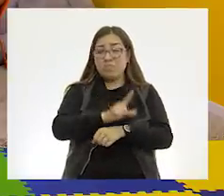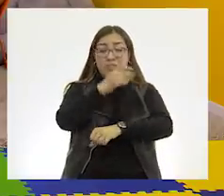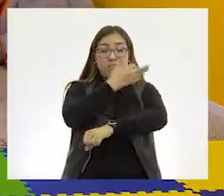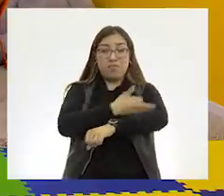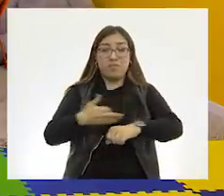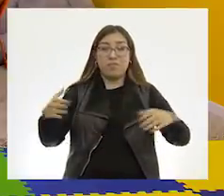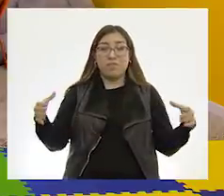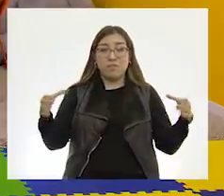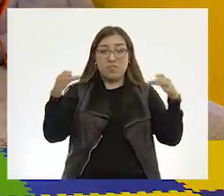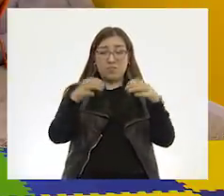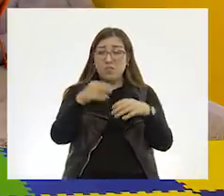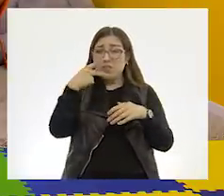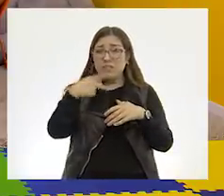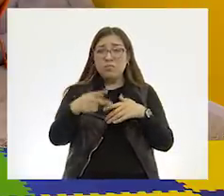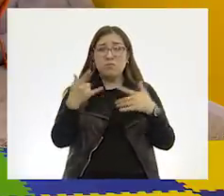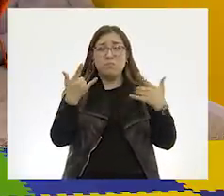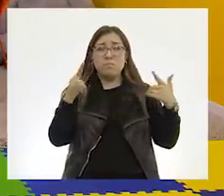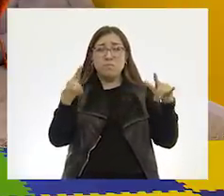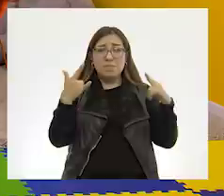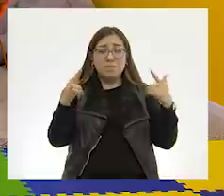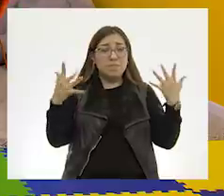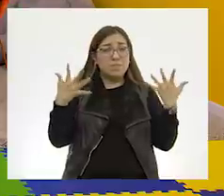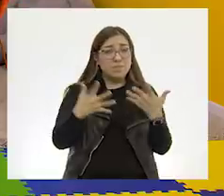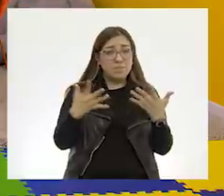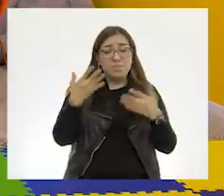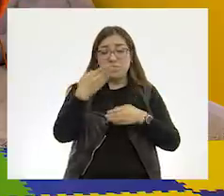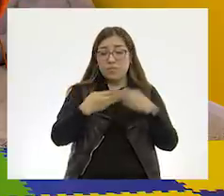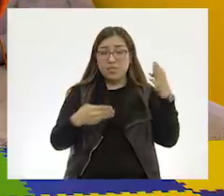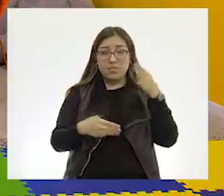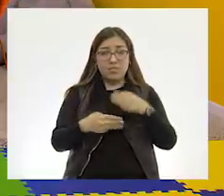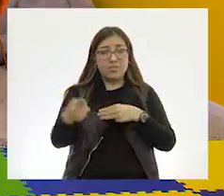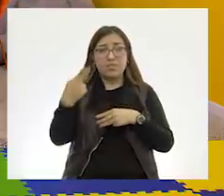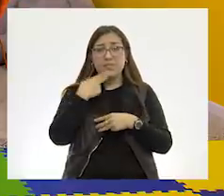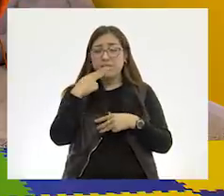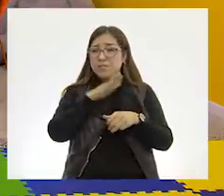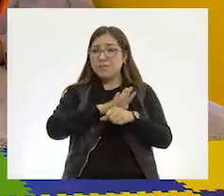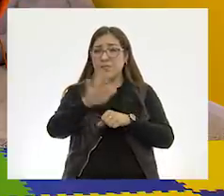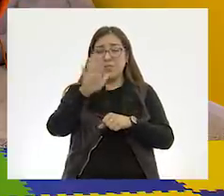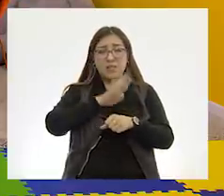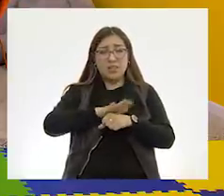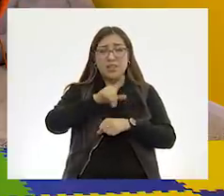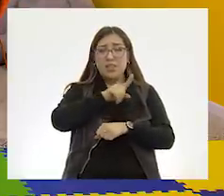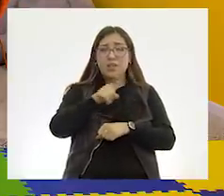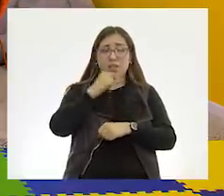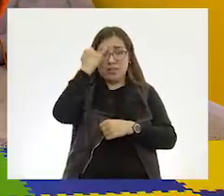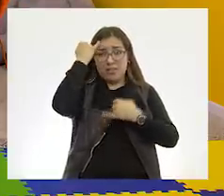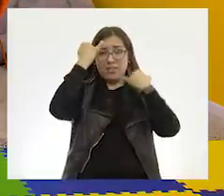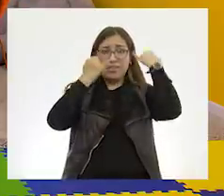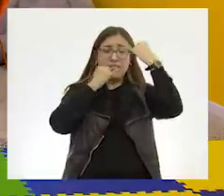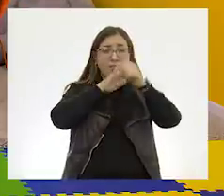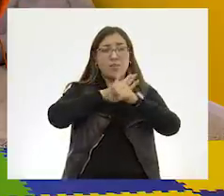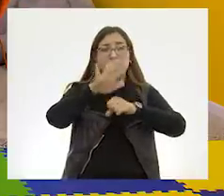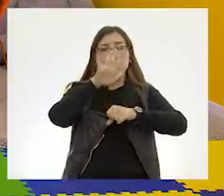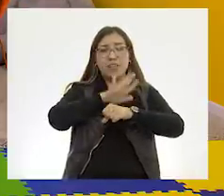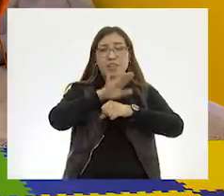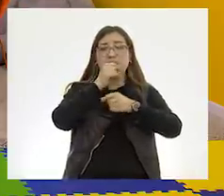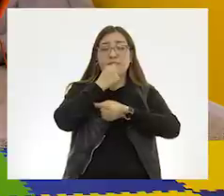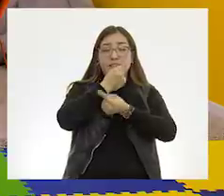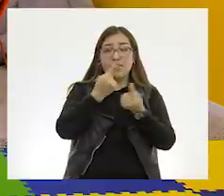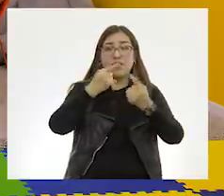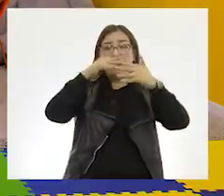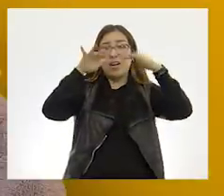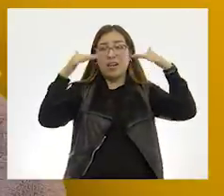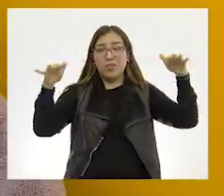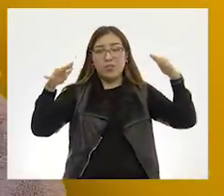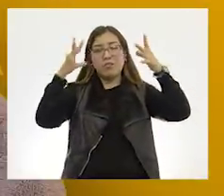creen sus propios títeres con los materiales que tengan. Inventen una historia en donde los adultos y los niños la construyan y la